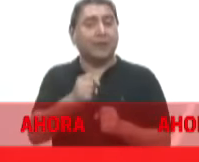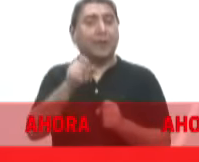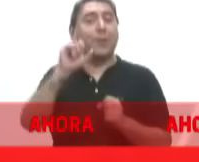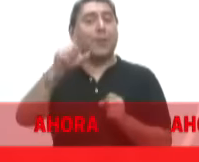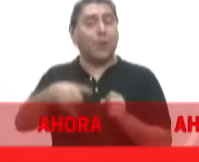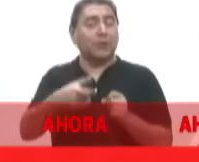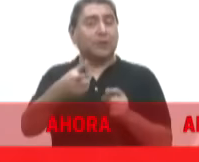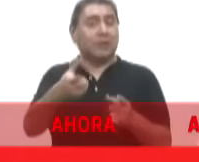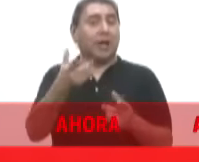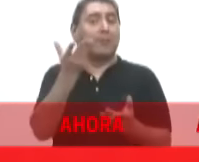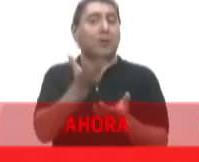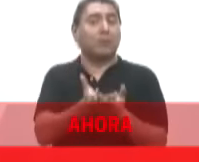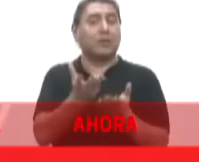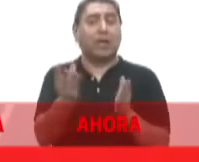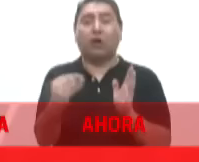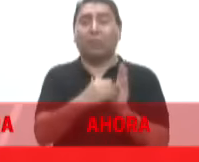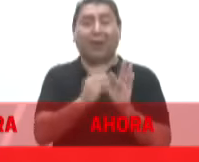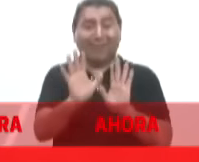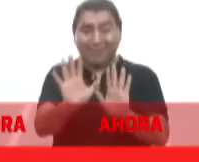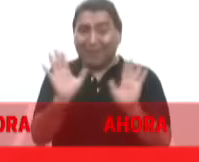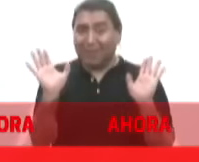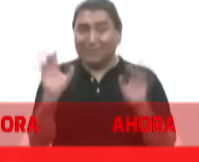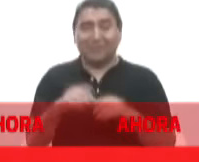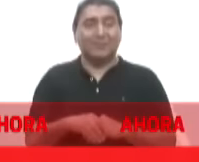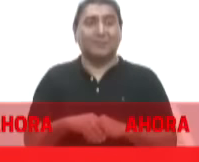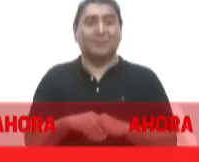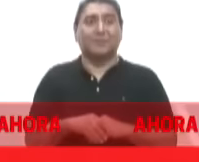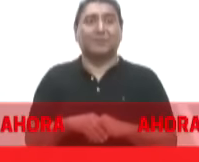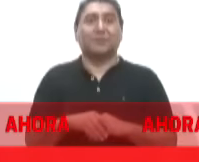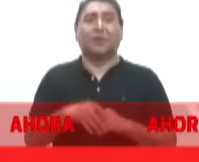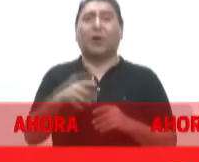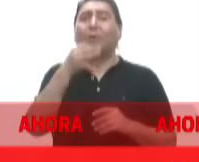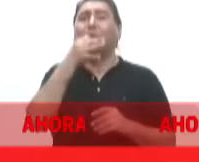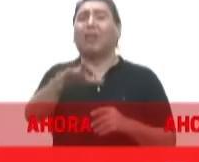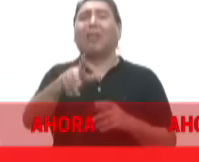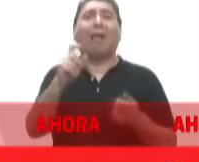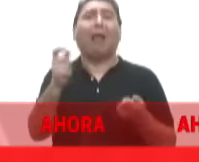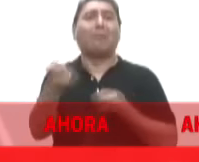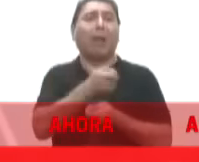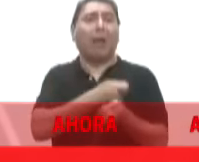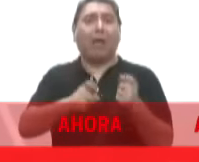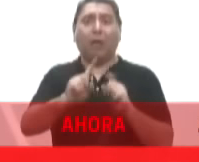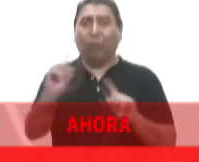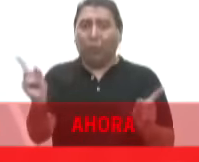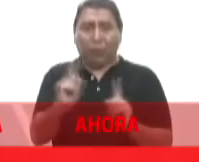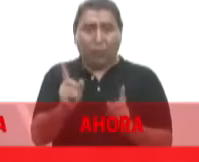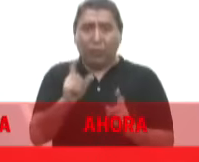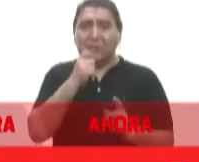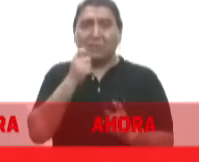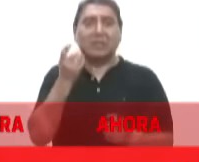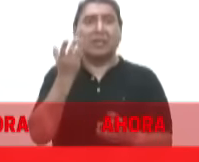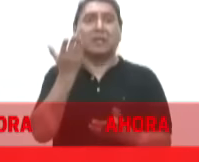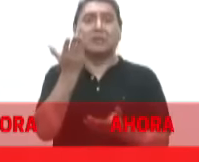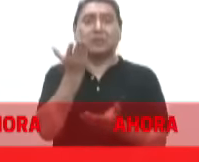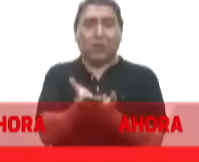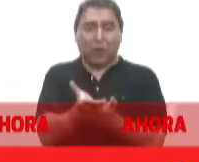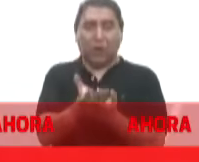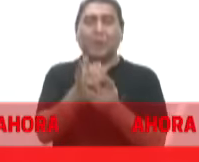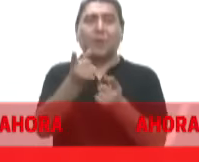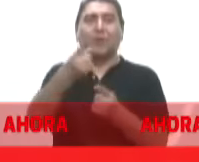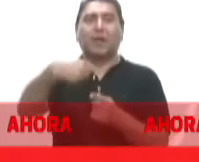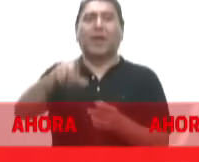incorporada. Así es. No pueden hacer lo que quieren. Si está solicitando incorporar, así como incorporaron